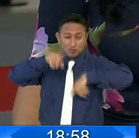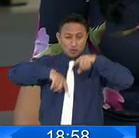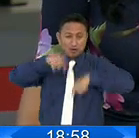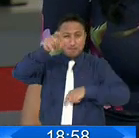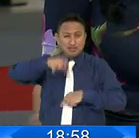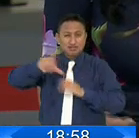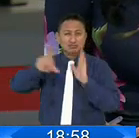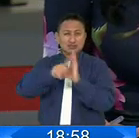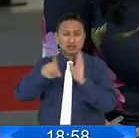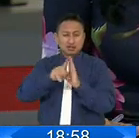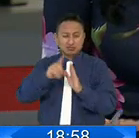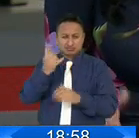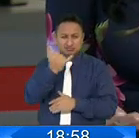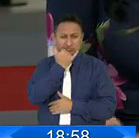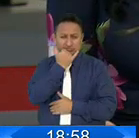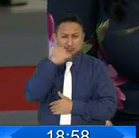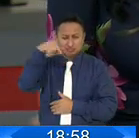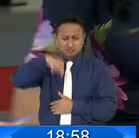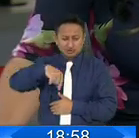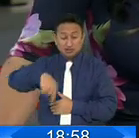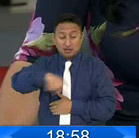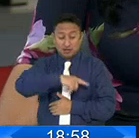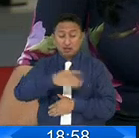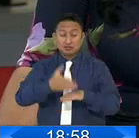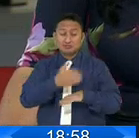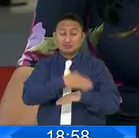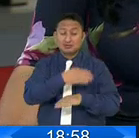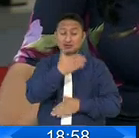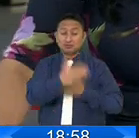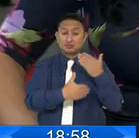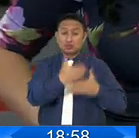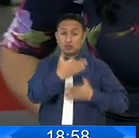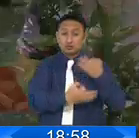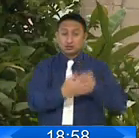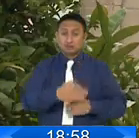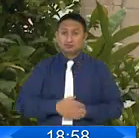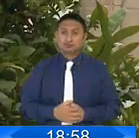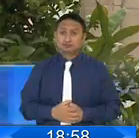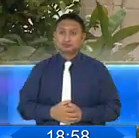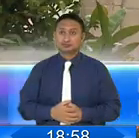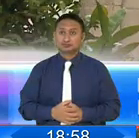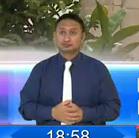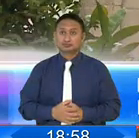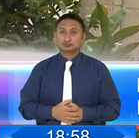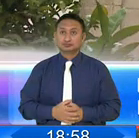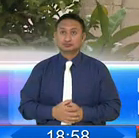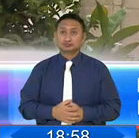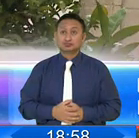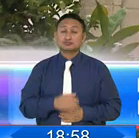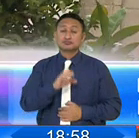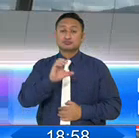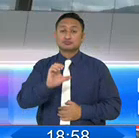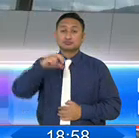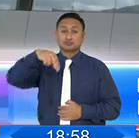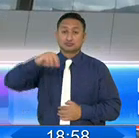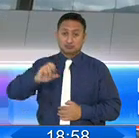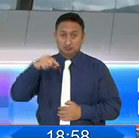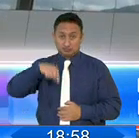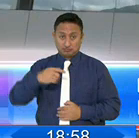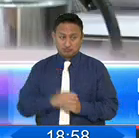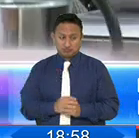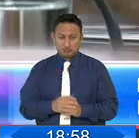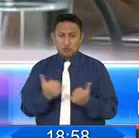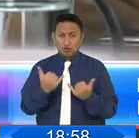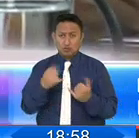interpretaciones de la ley por postulantes sobre los que pesan varios procesos judiciales. El Consejo Nacional Electoral ha